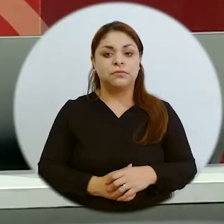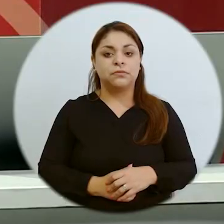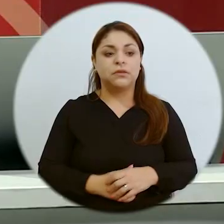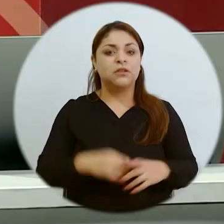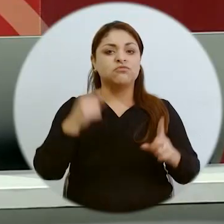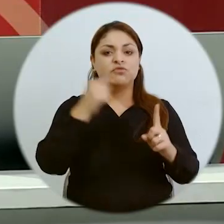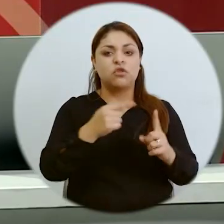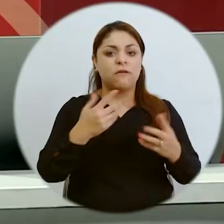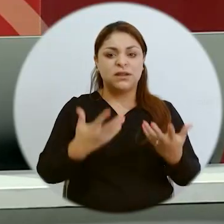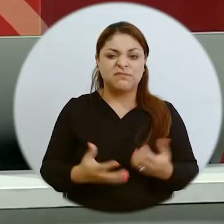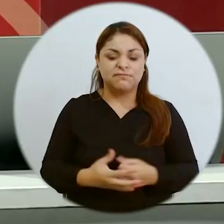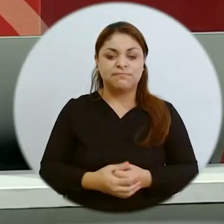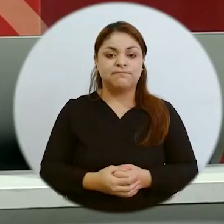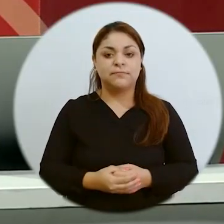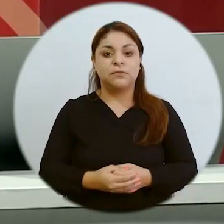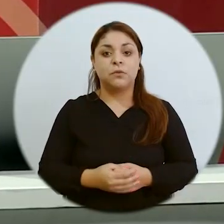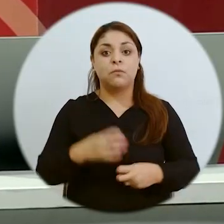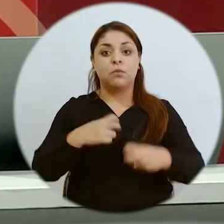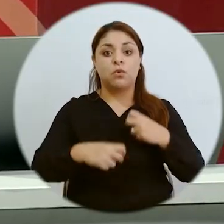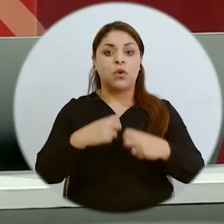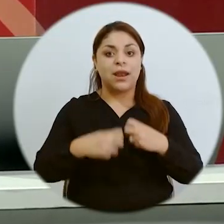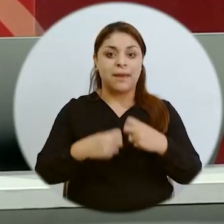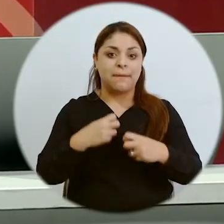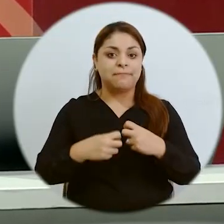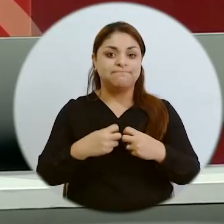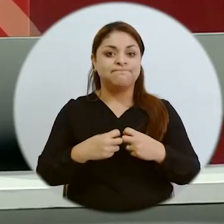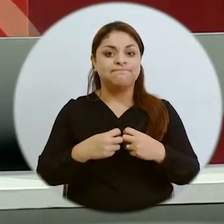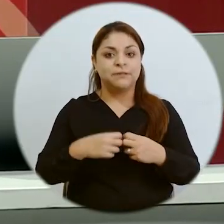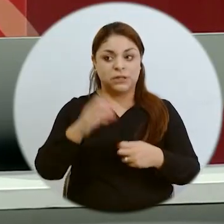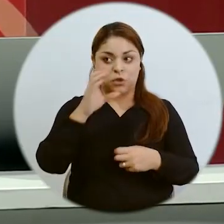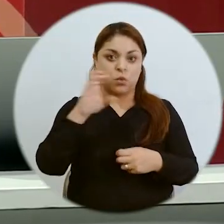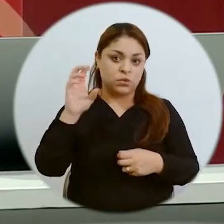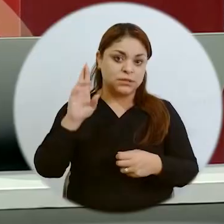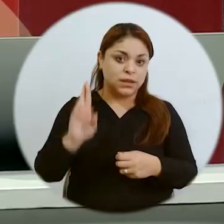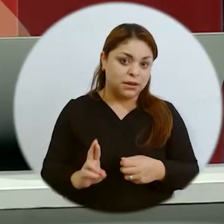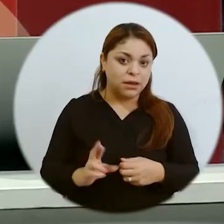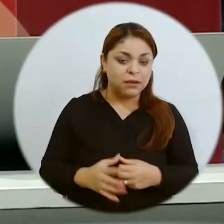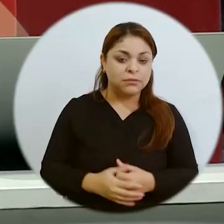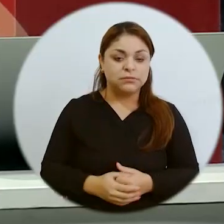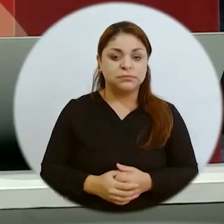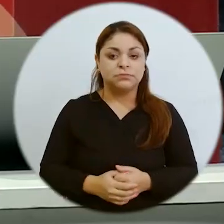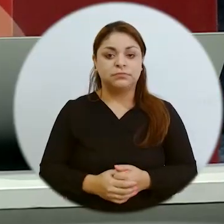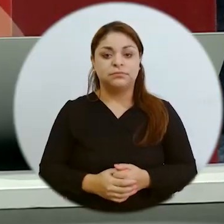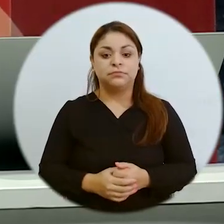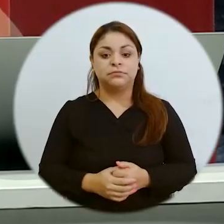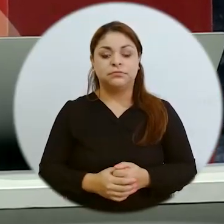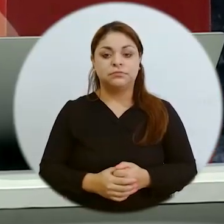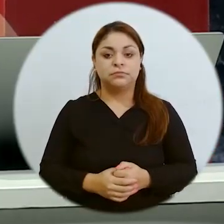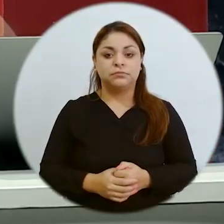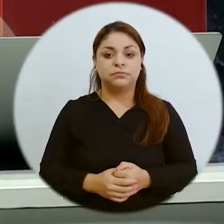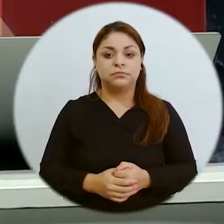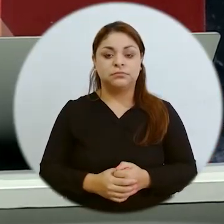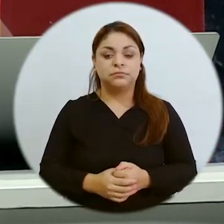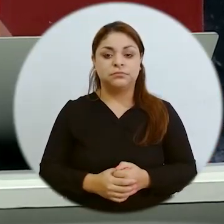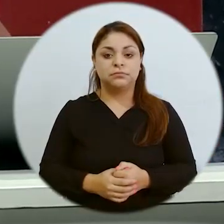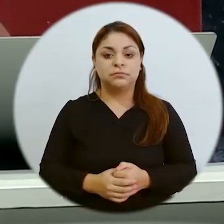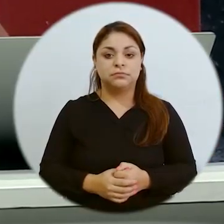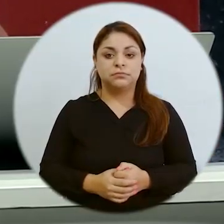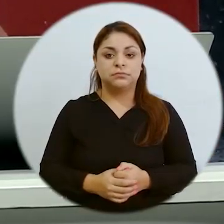hecho de que este no es un fenómeno aislado de Costa Rica. Digamos, tal vez lo que Welmer mencionaba